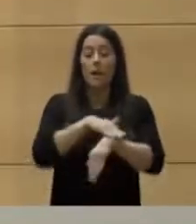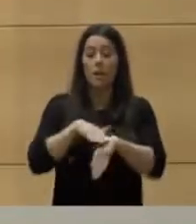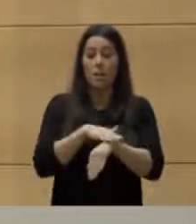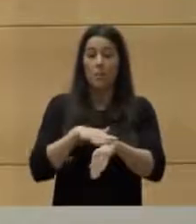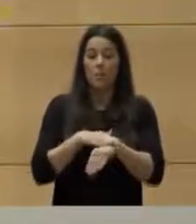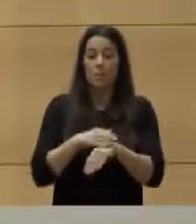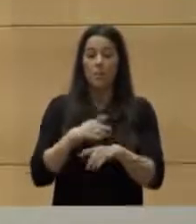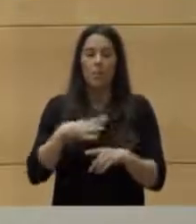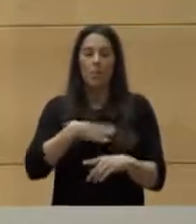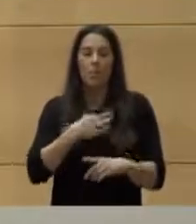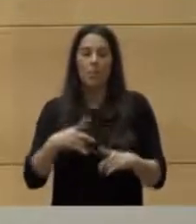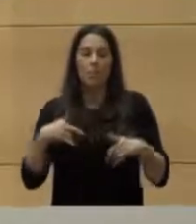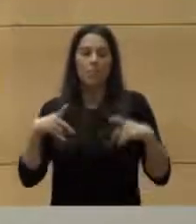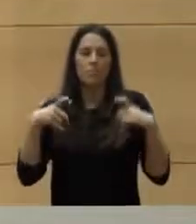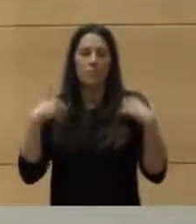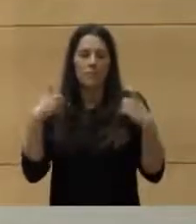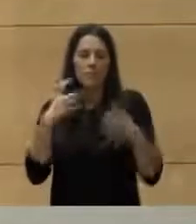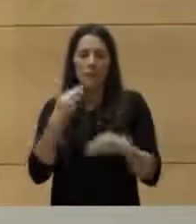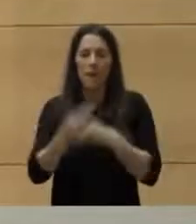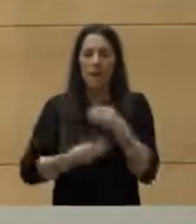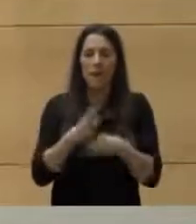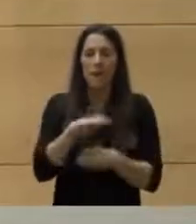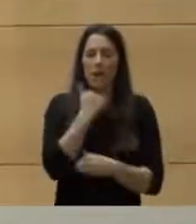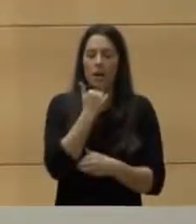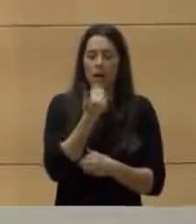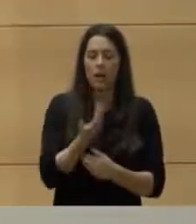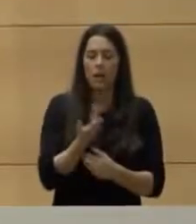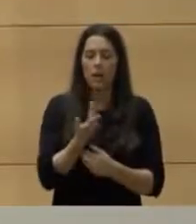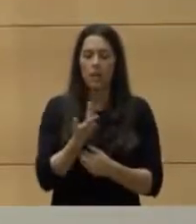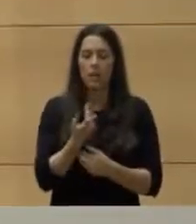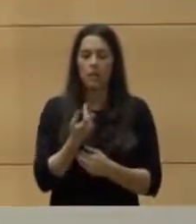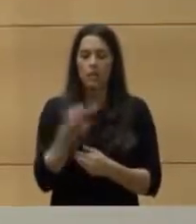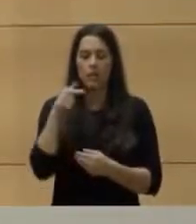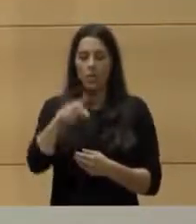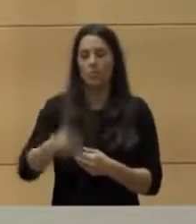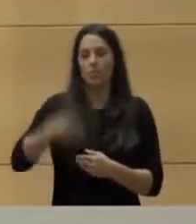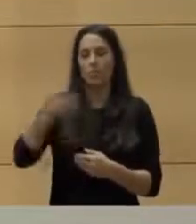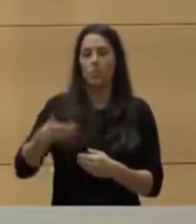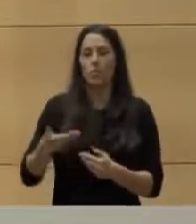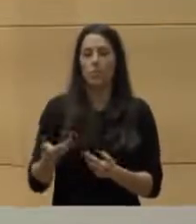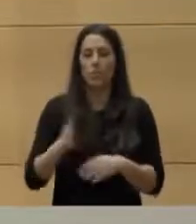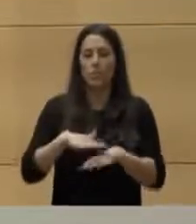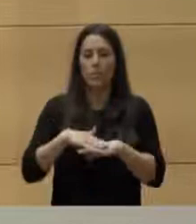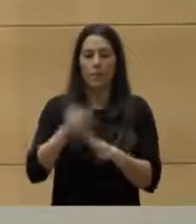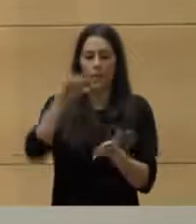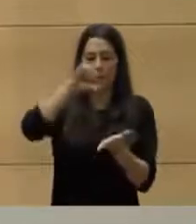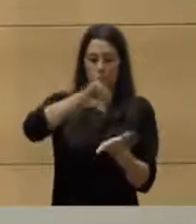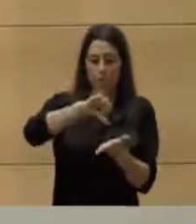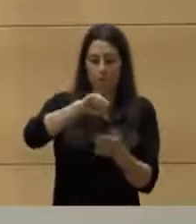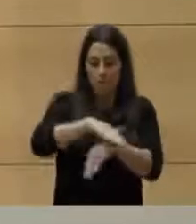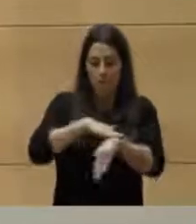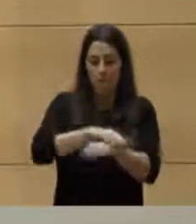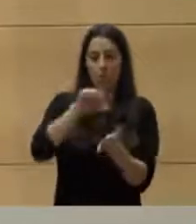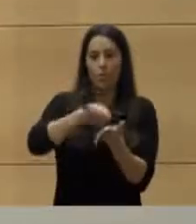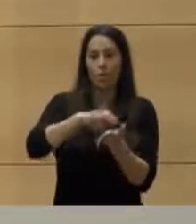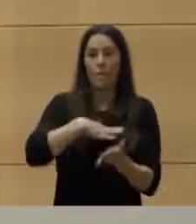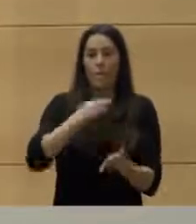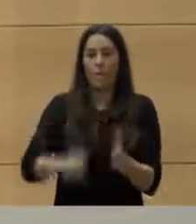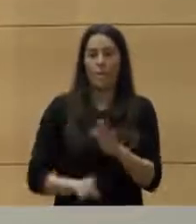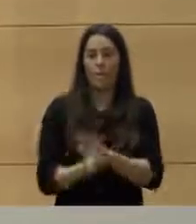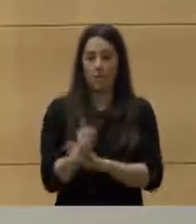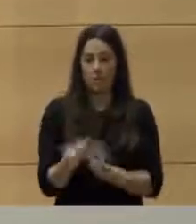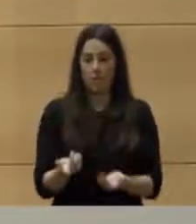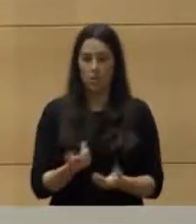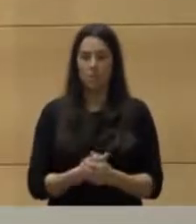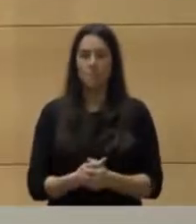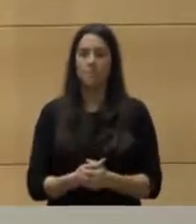pueda hacer algo no lo haga otra de rango superior, es clave para que la Administración local pueda desarrollarse. En